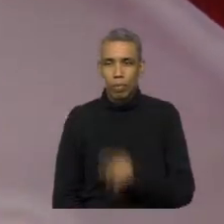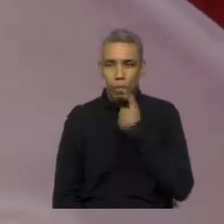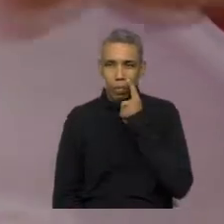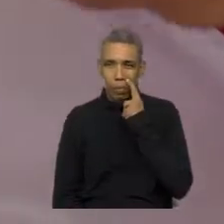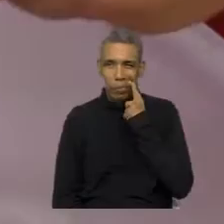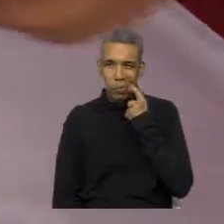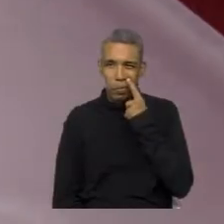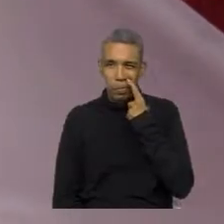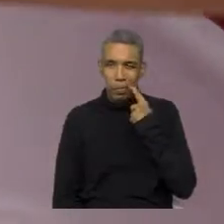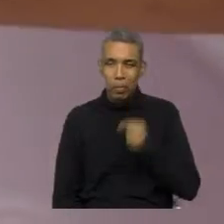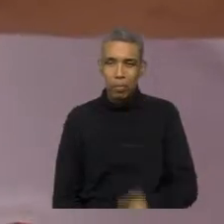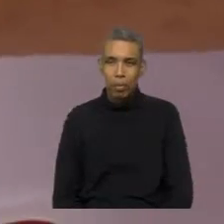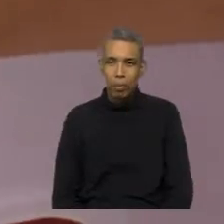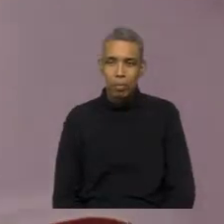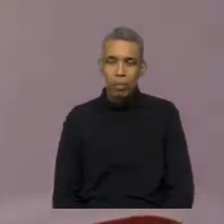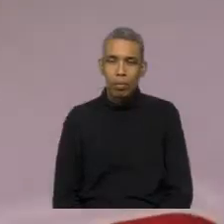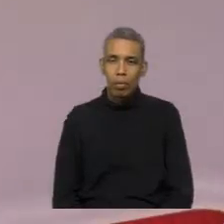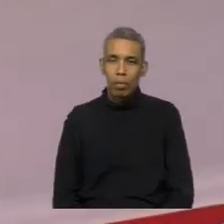para que